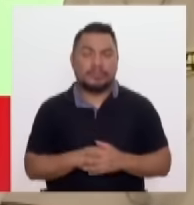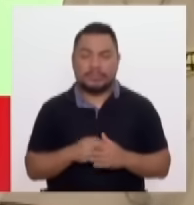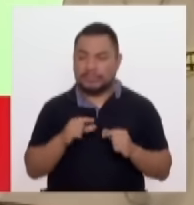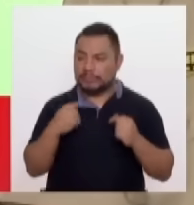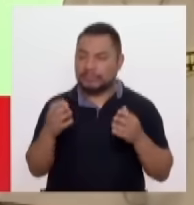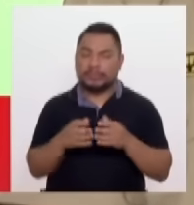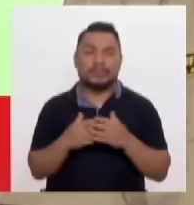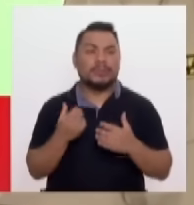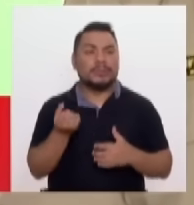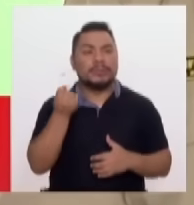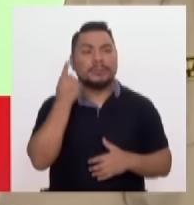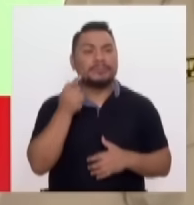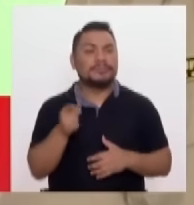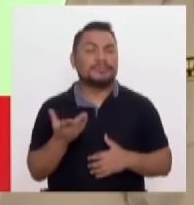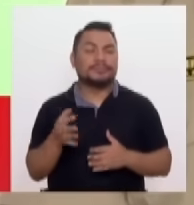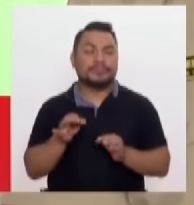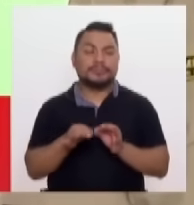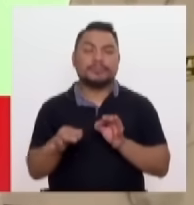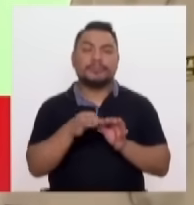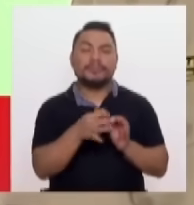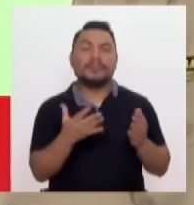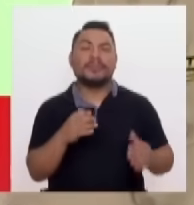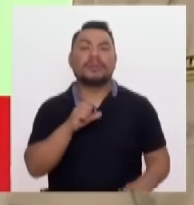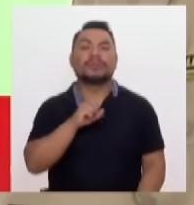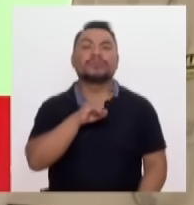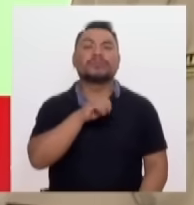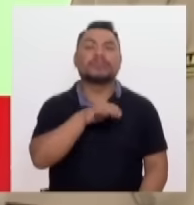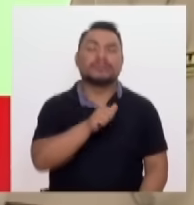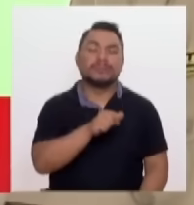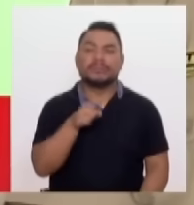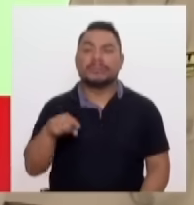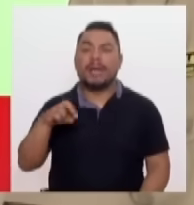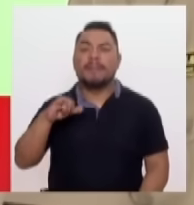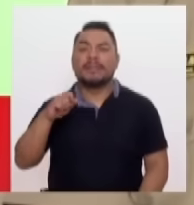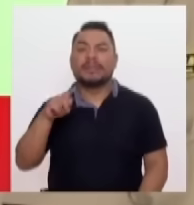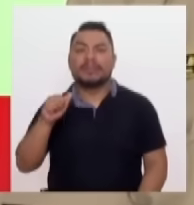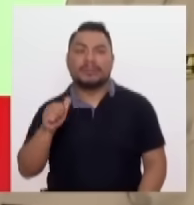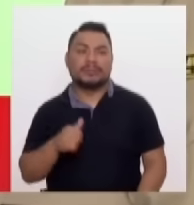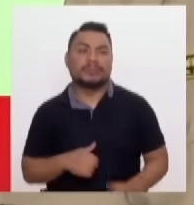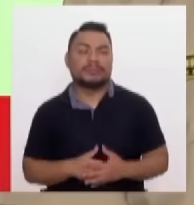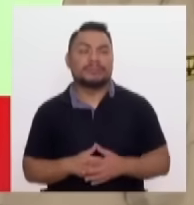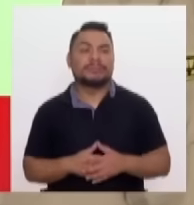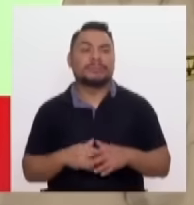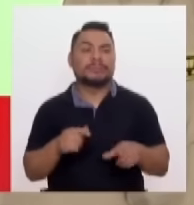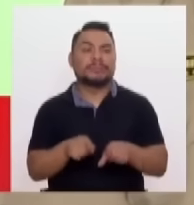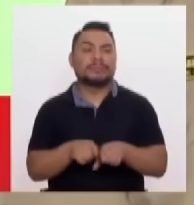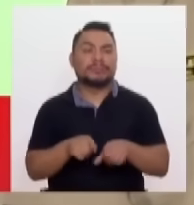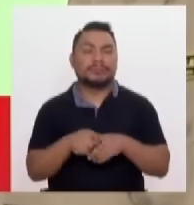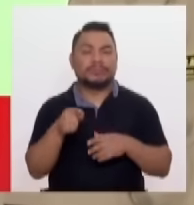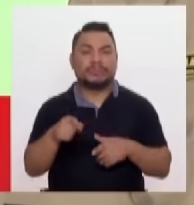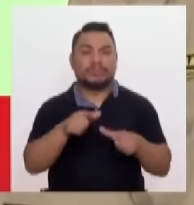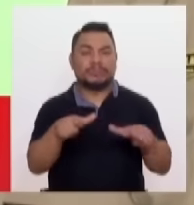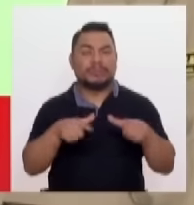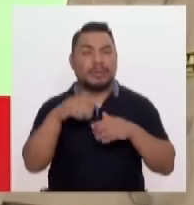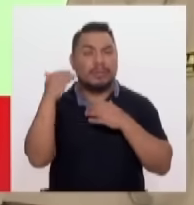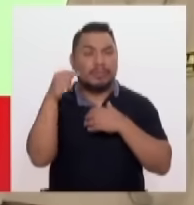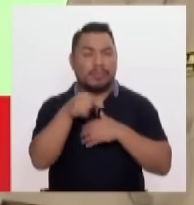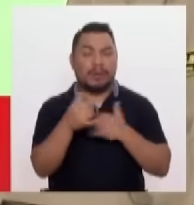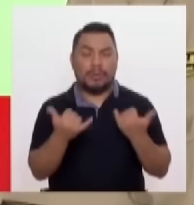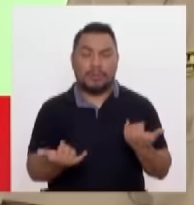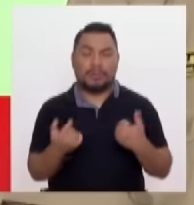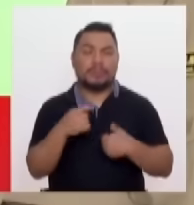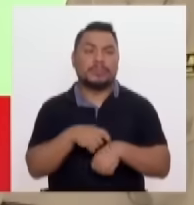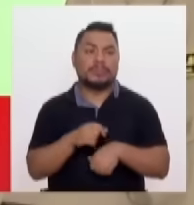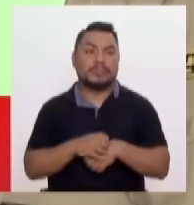que las provincias de Sullana, Paita y específicamente el departamento de Piura en estos